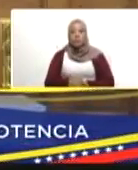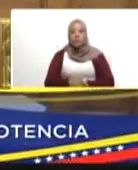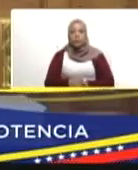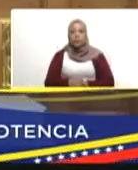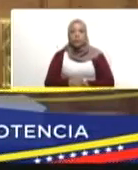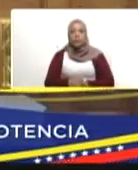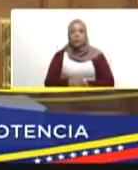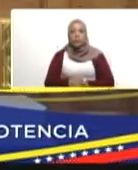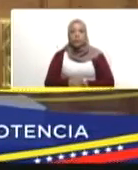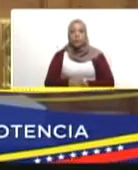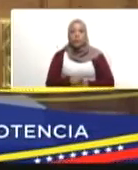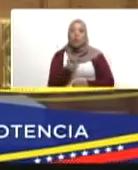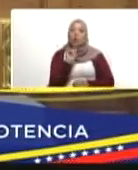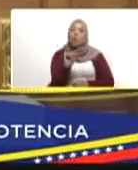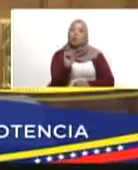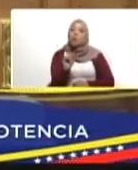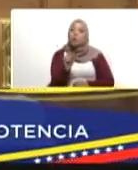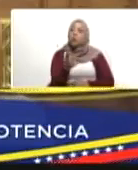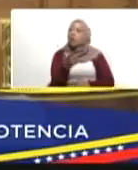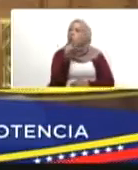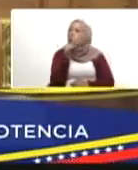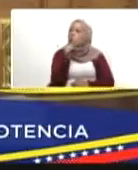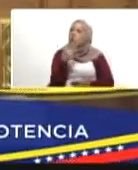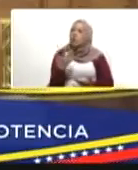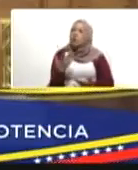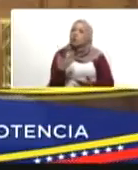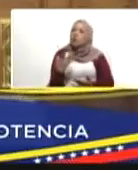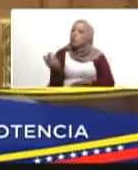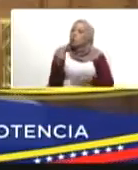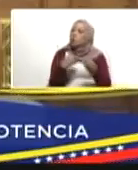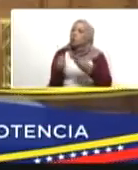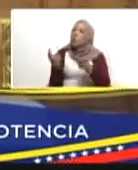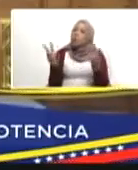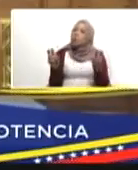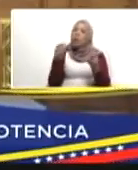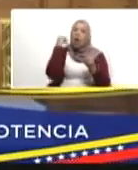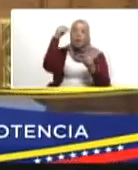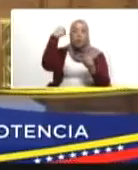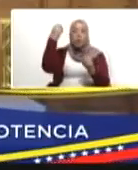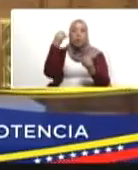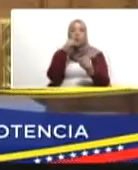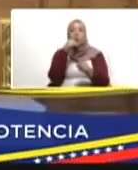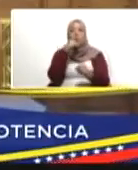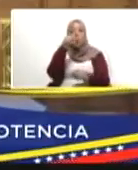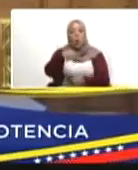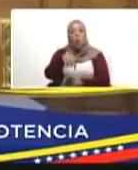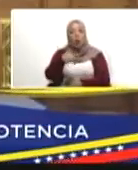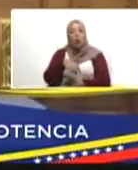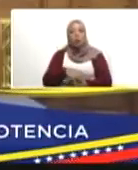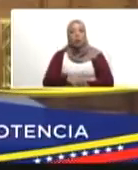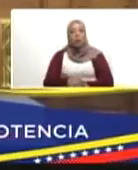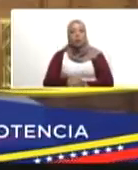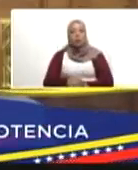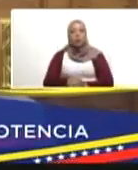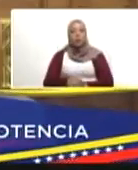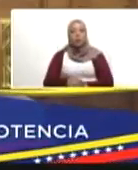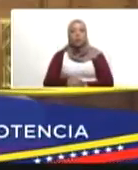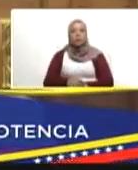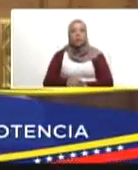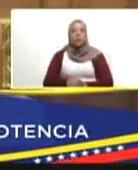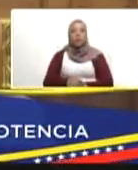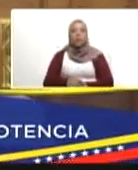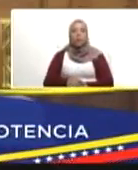r net le sumo una Nueva Visión que lanzo hoy en